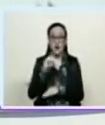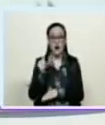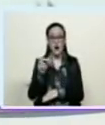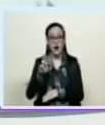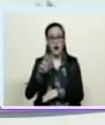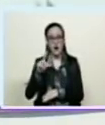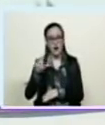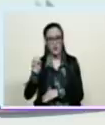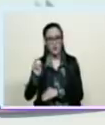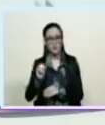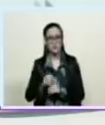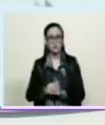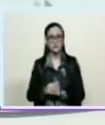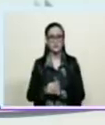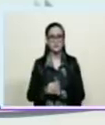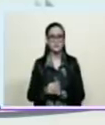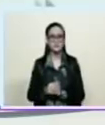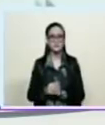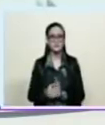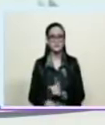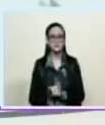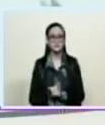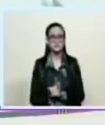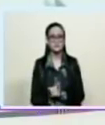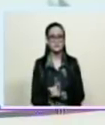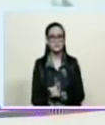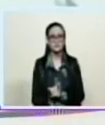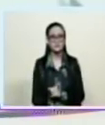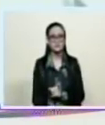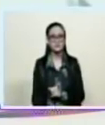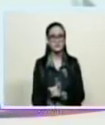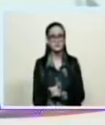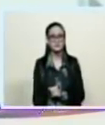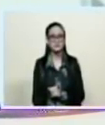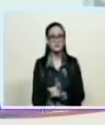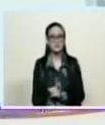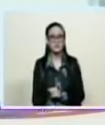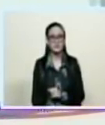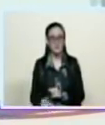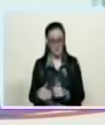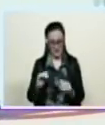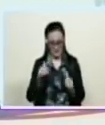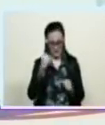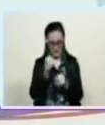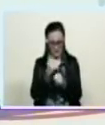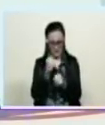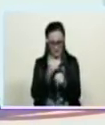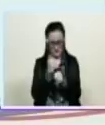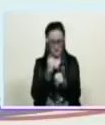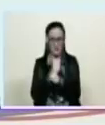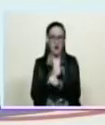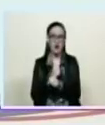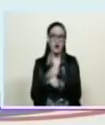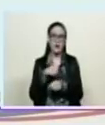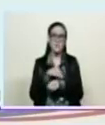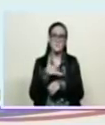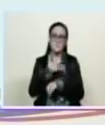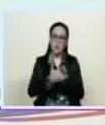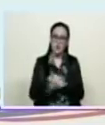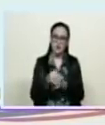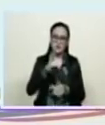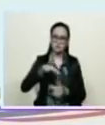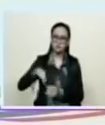Carlos Quinto, para que, bueno, comencemos a trabajar los proyectos de